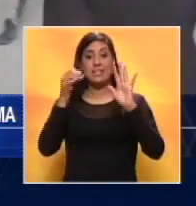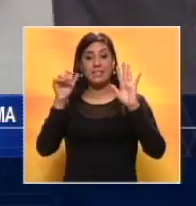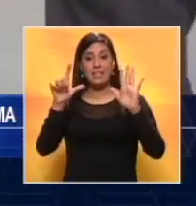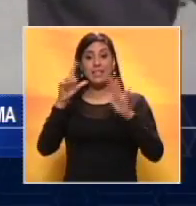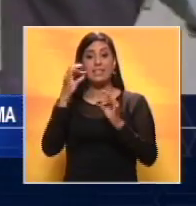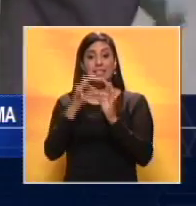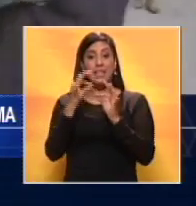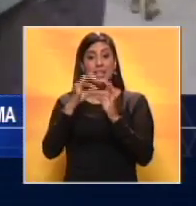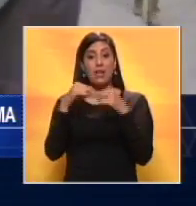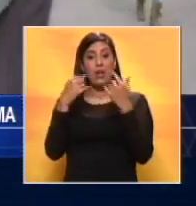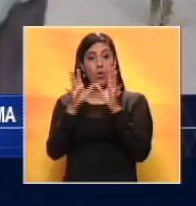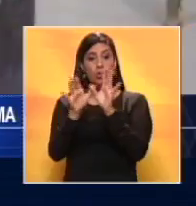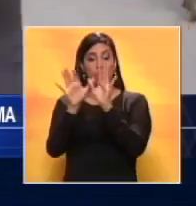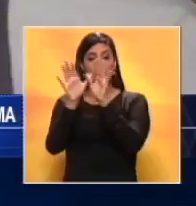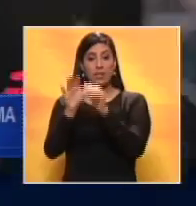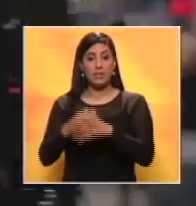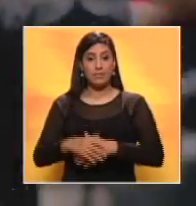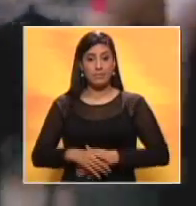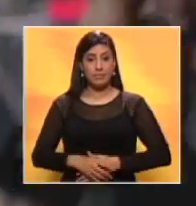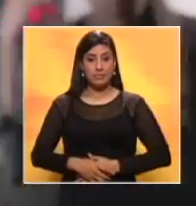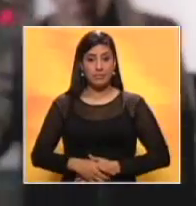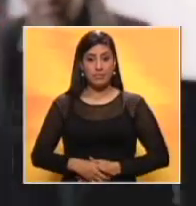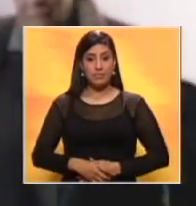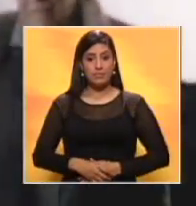de septiembre en Los Ángeles.